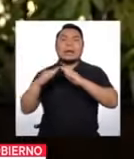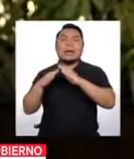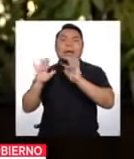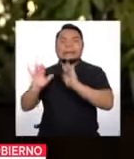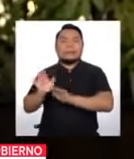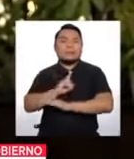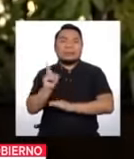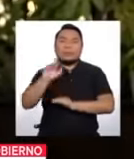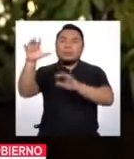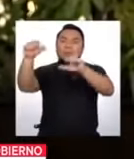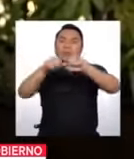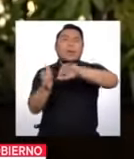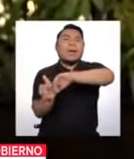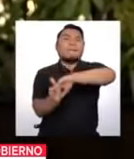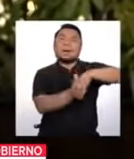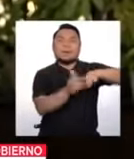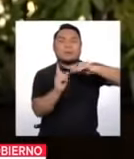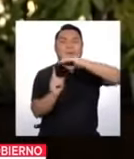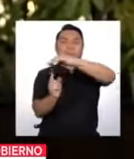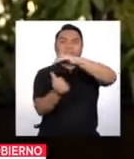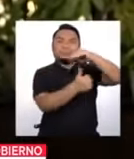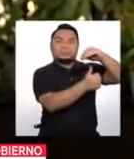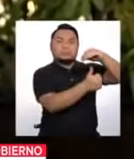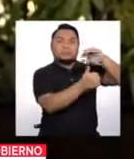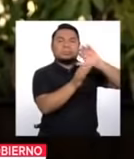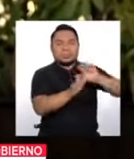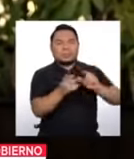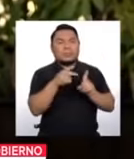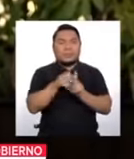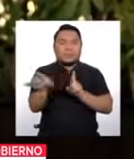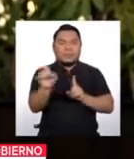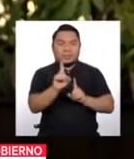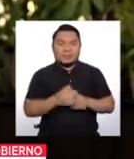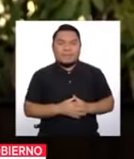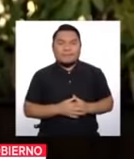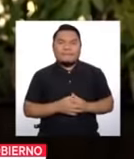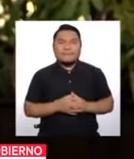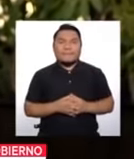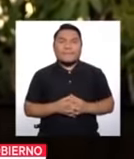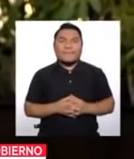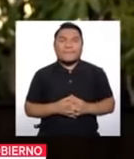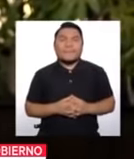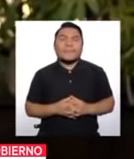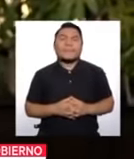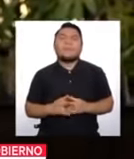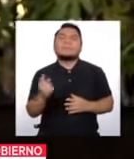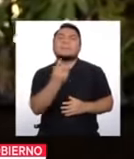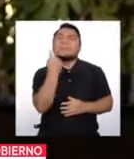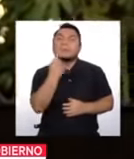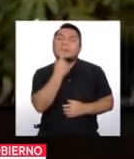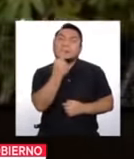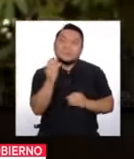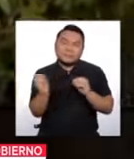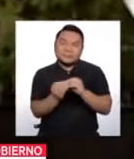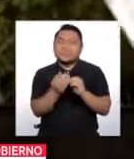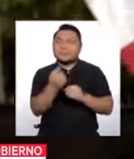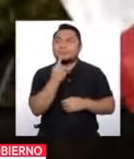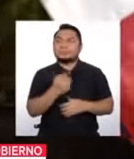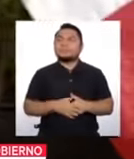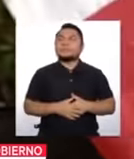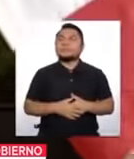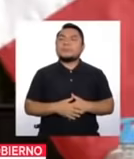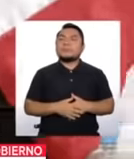necesario sometimiento a una cuarentena para evitar todo tipo de contagios. Y solamente complementar